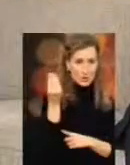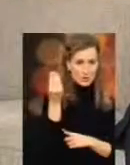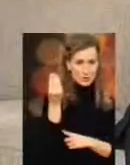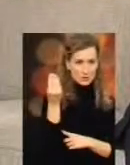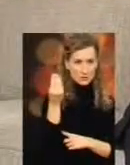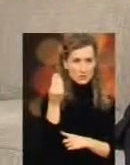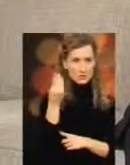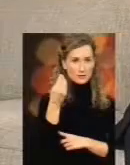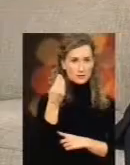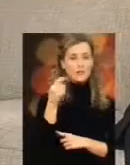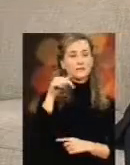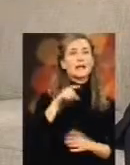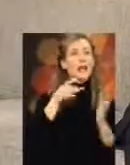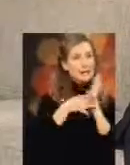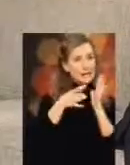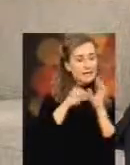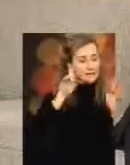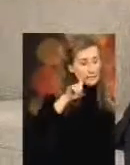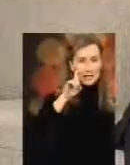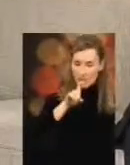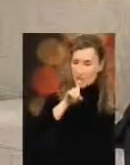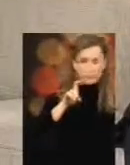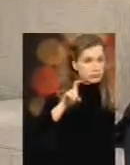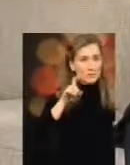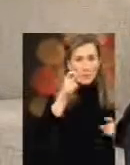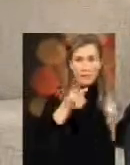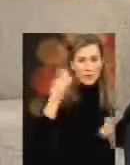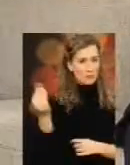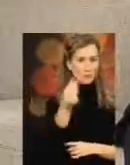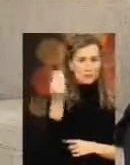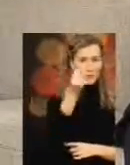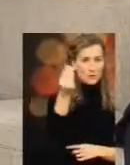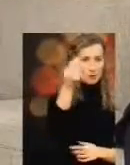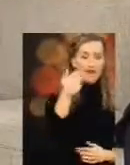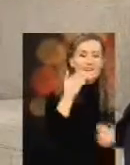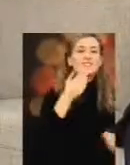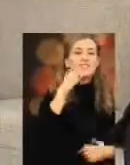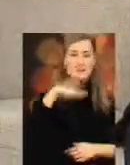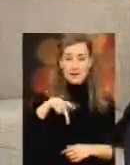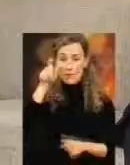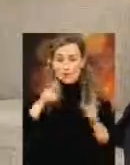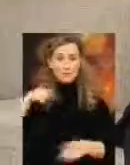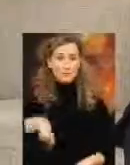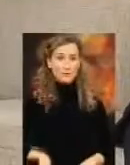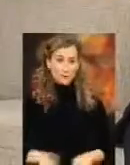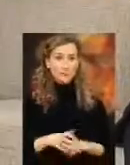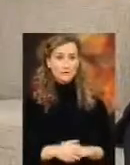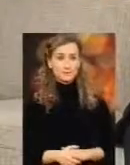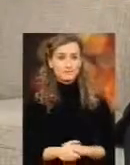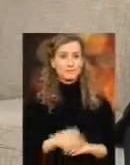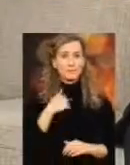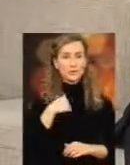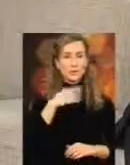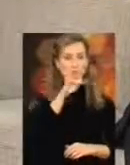públicos de toda España y una calidad en nuestra enseñanza que va mejorando gracias a los